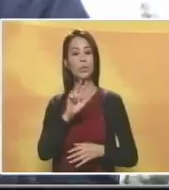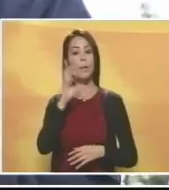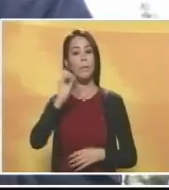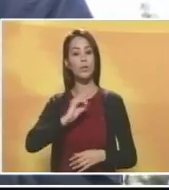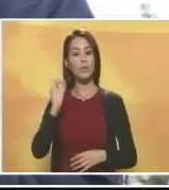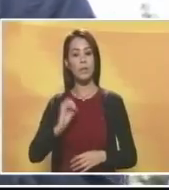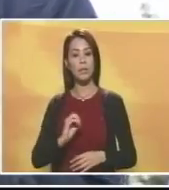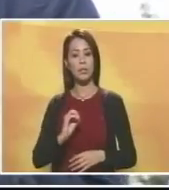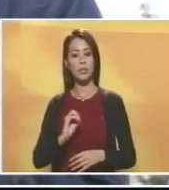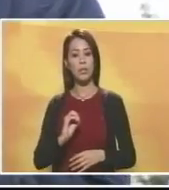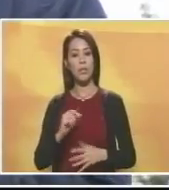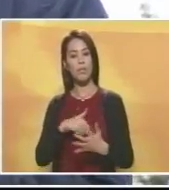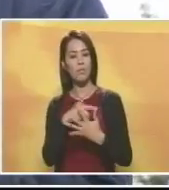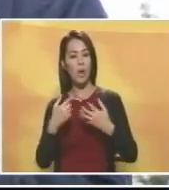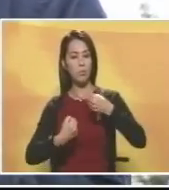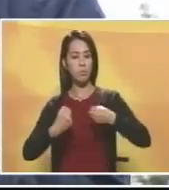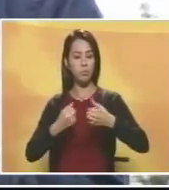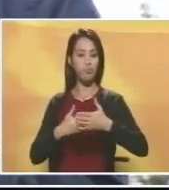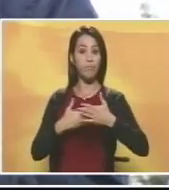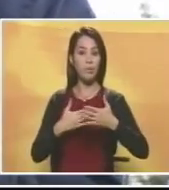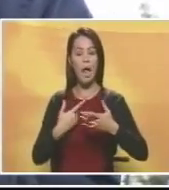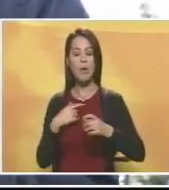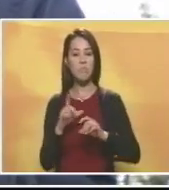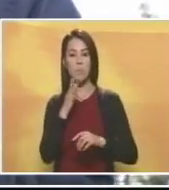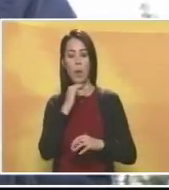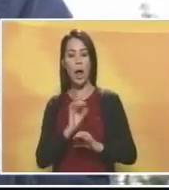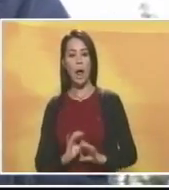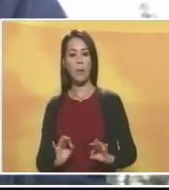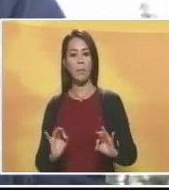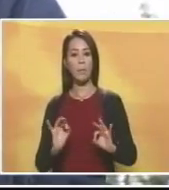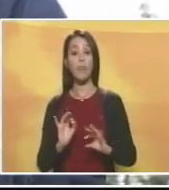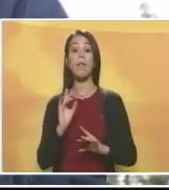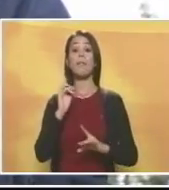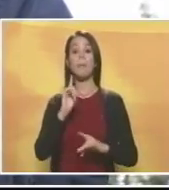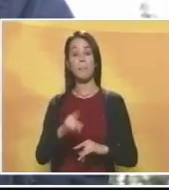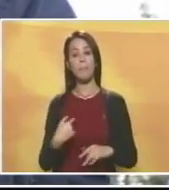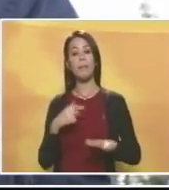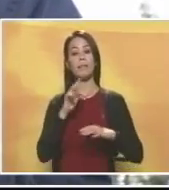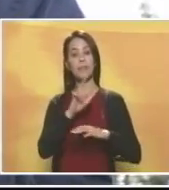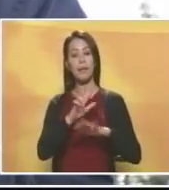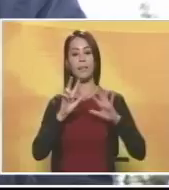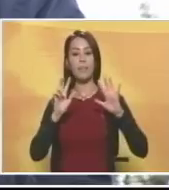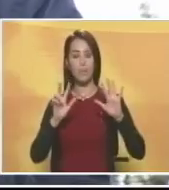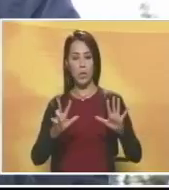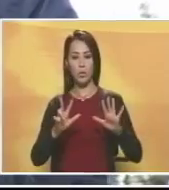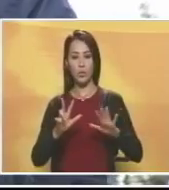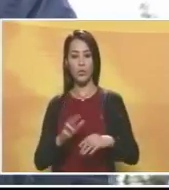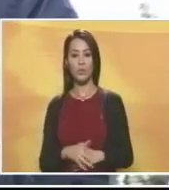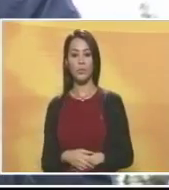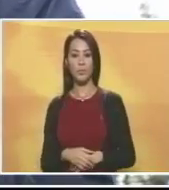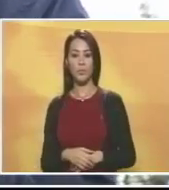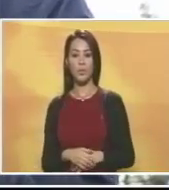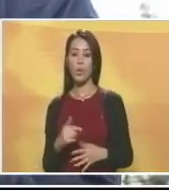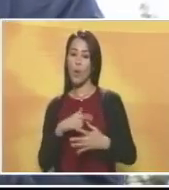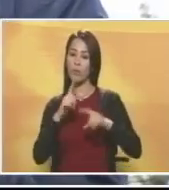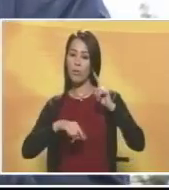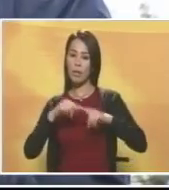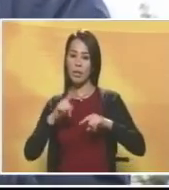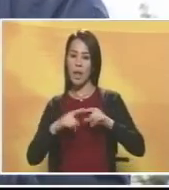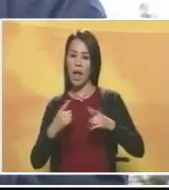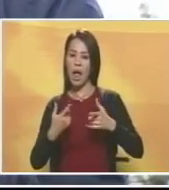36.3% de los accidentes de tránsito, así como también el 38.6% de los accidentes con daños